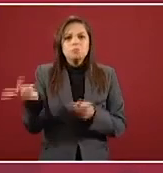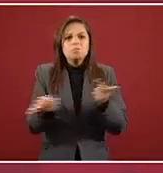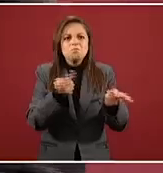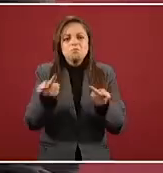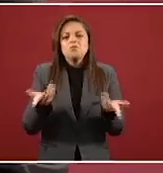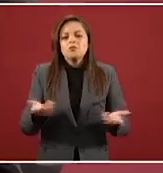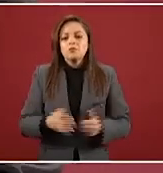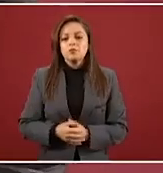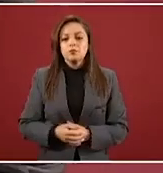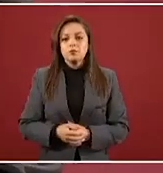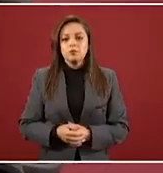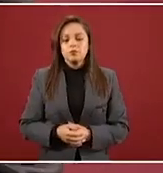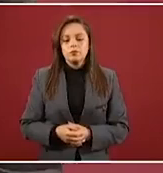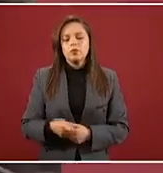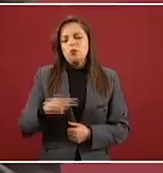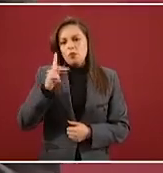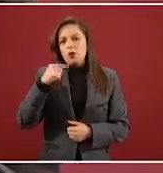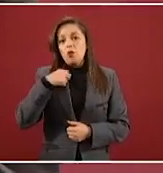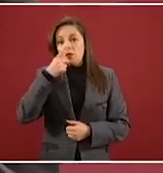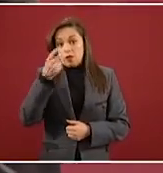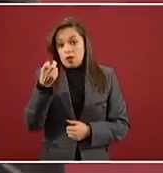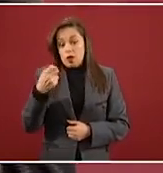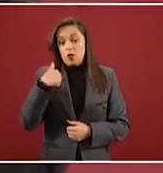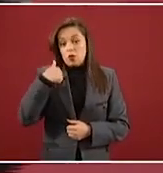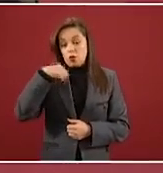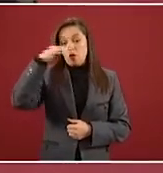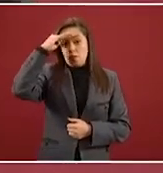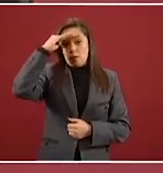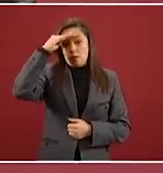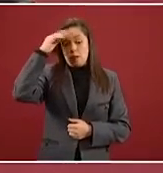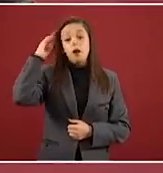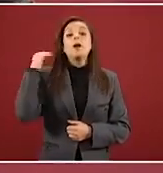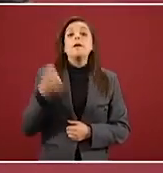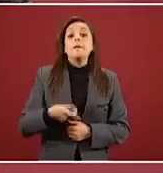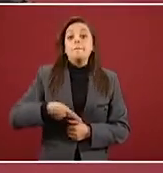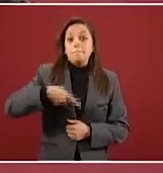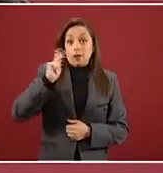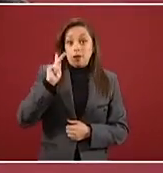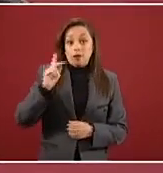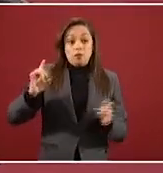Que esa era mi postura. Pero que si los ciudadanos